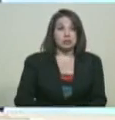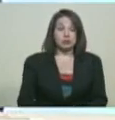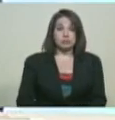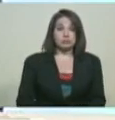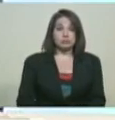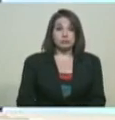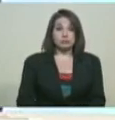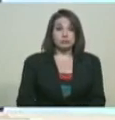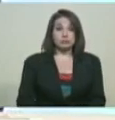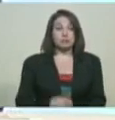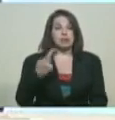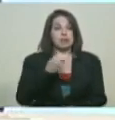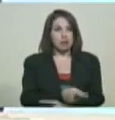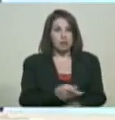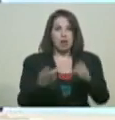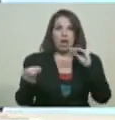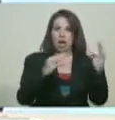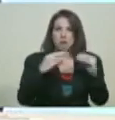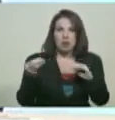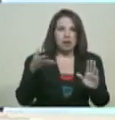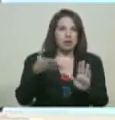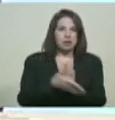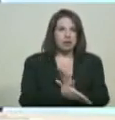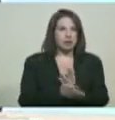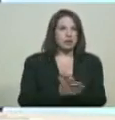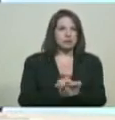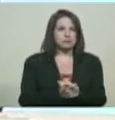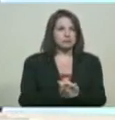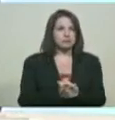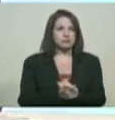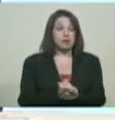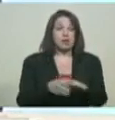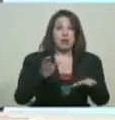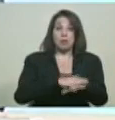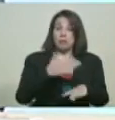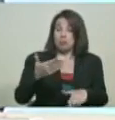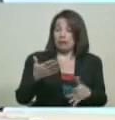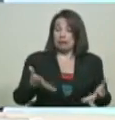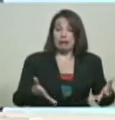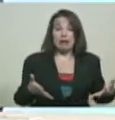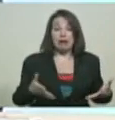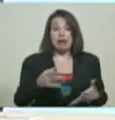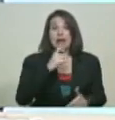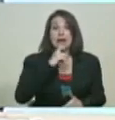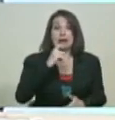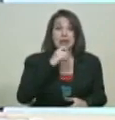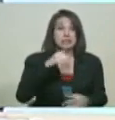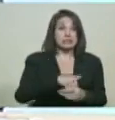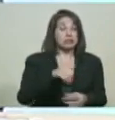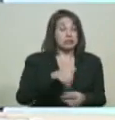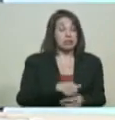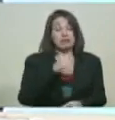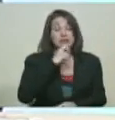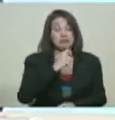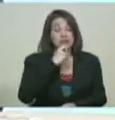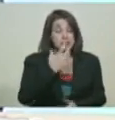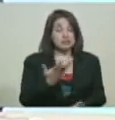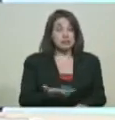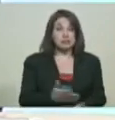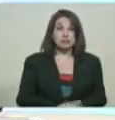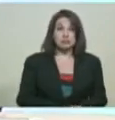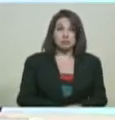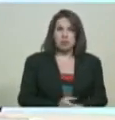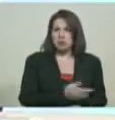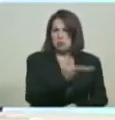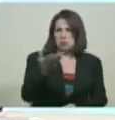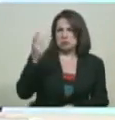que ir a hablarle a ellos y movilizarlo porque ganar elecciones es difícil es difícil ganar elecciones ustedes creen que